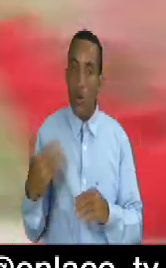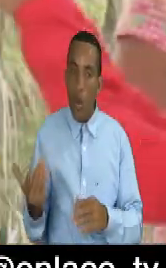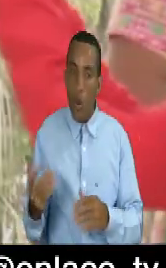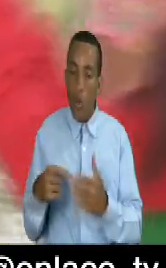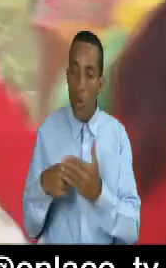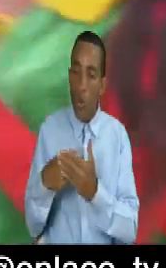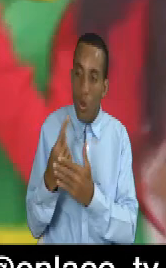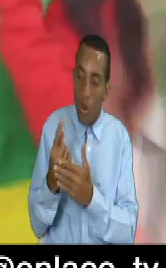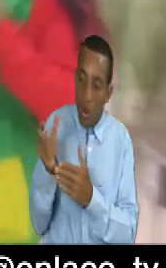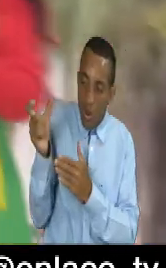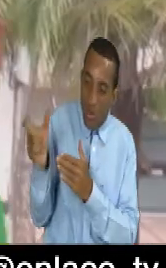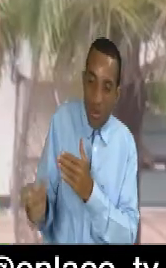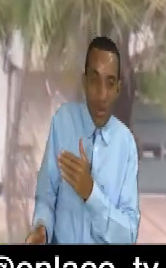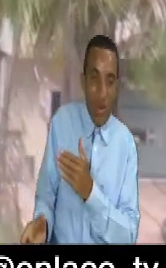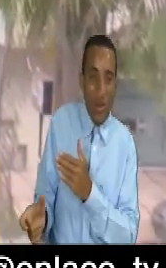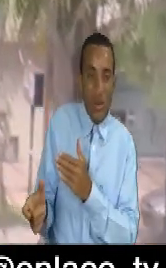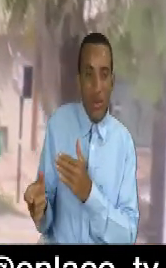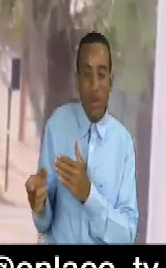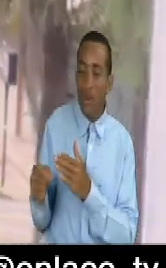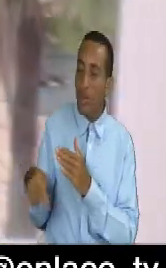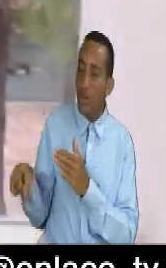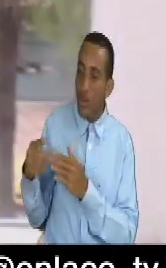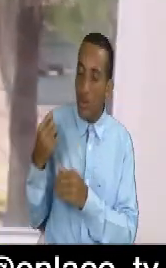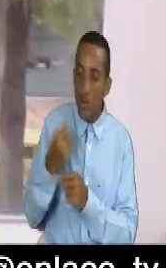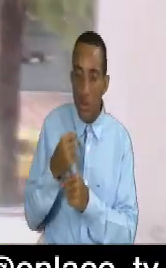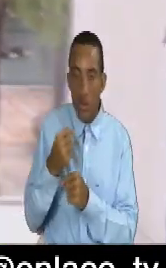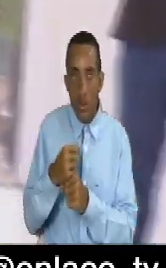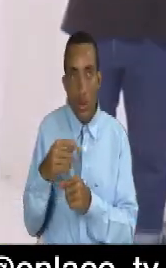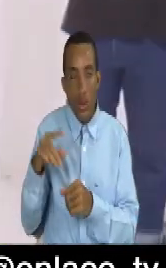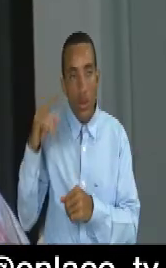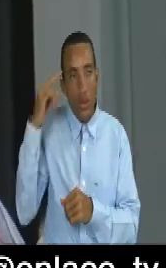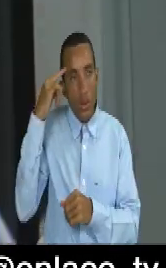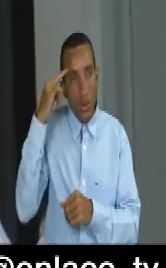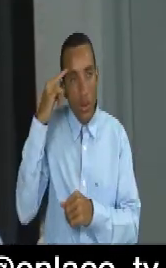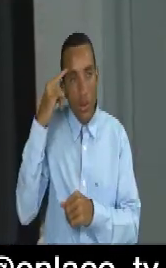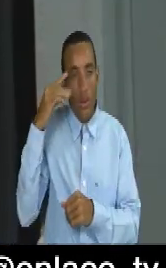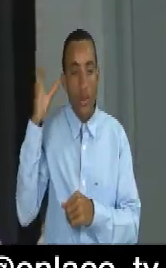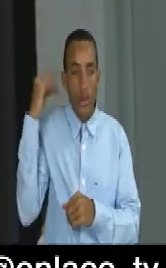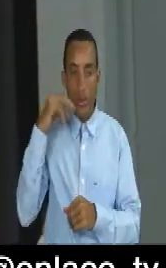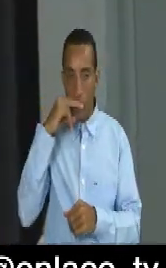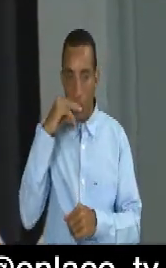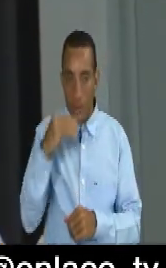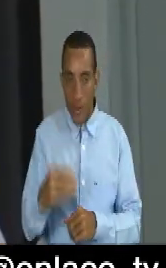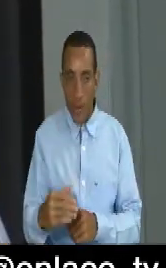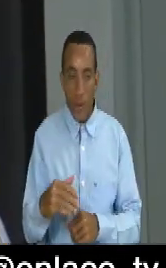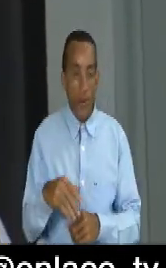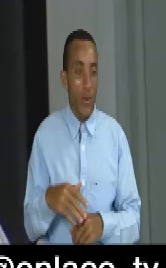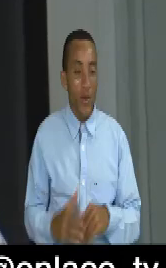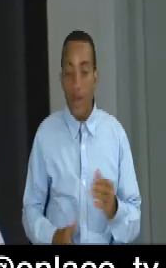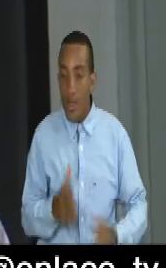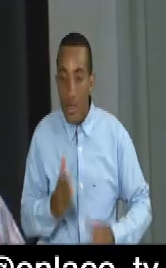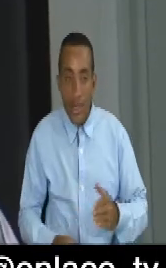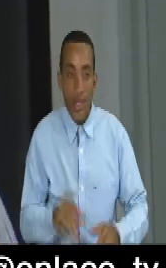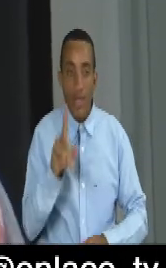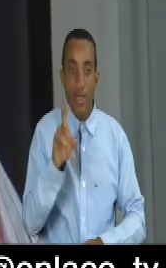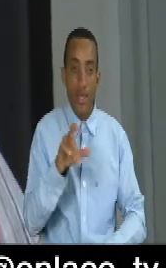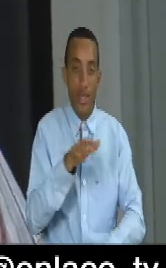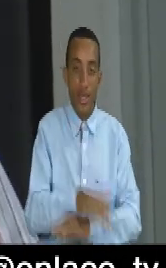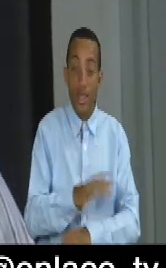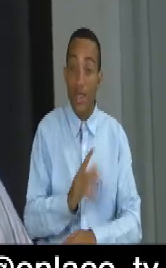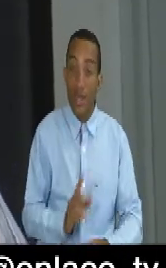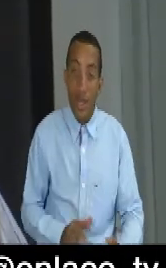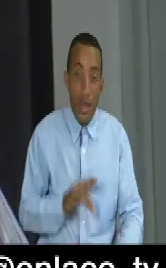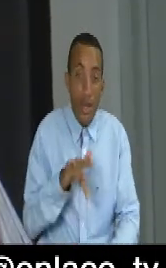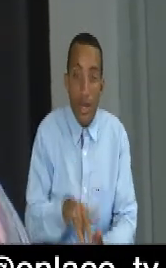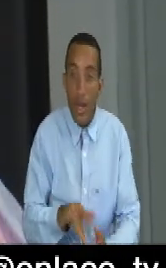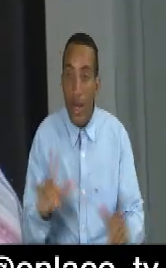trabajo, llegaron a la mente época de niño, cuando uno corría a las 6 de la tarde a ver